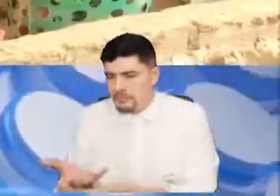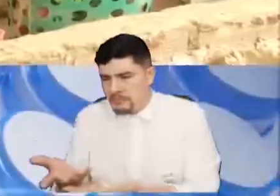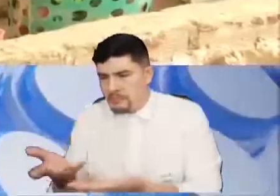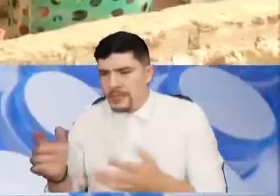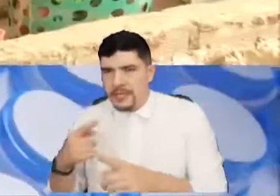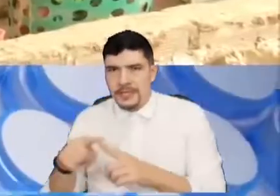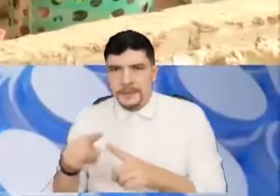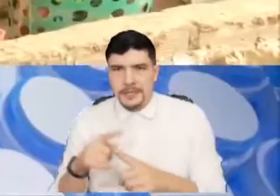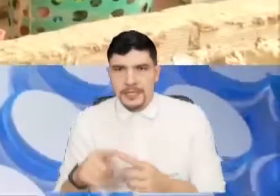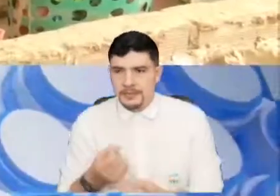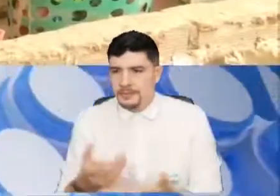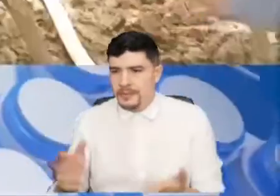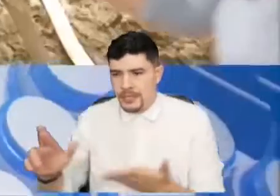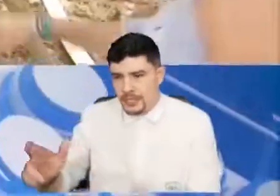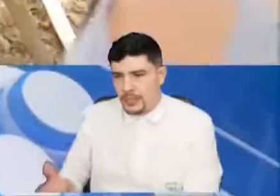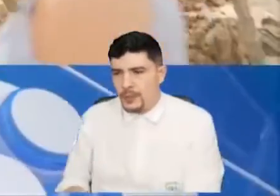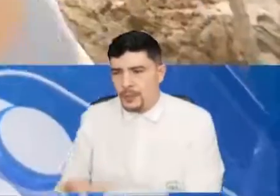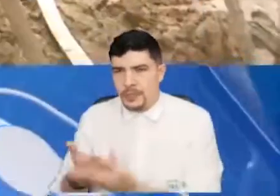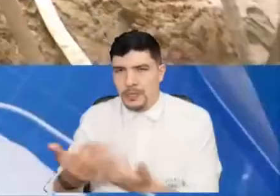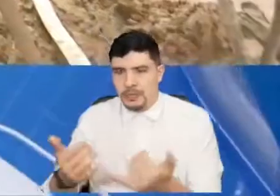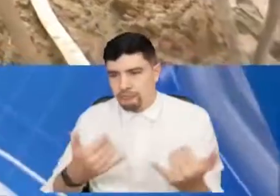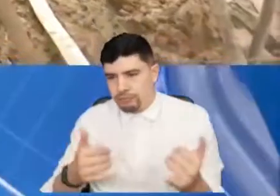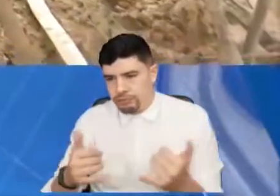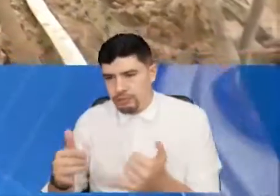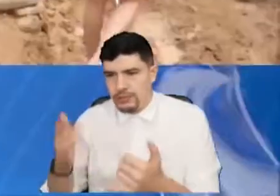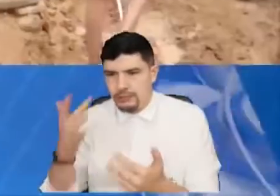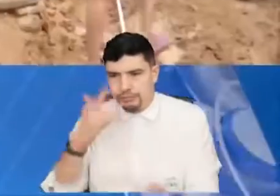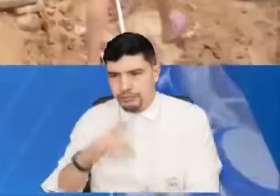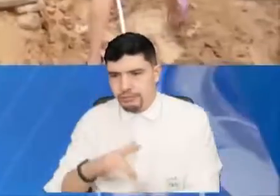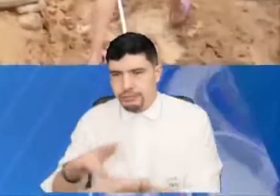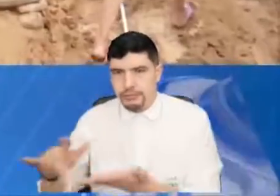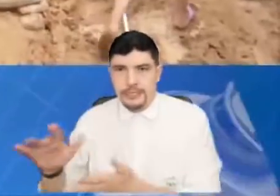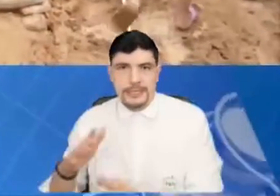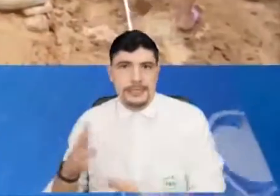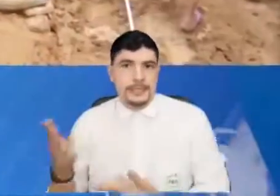norte de la ciudad de Cúcuta, donde están localizados estos asentamientos humanos.